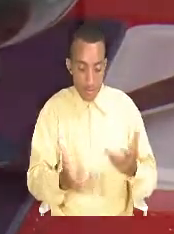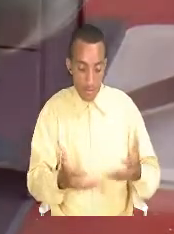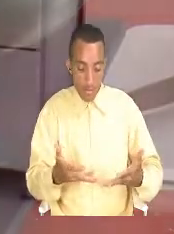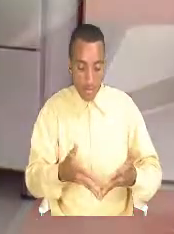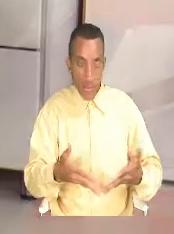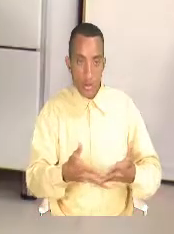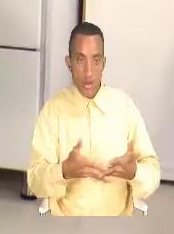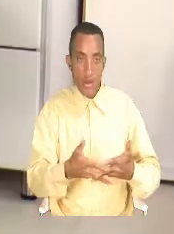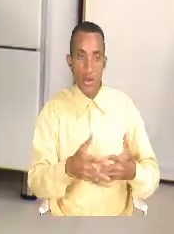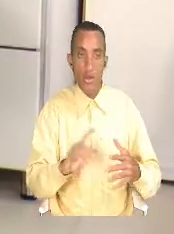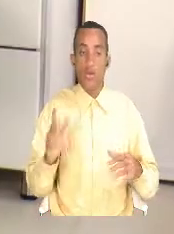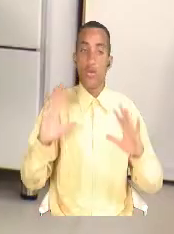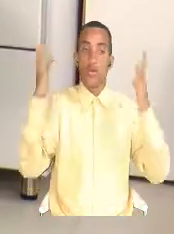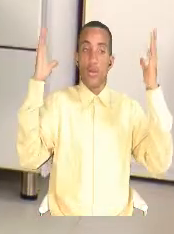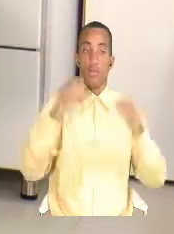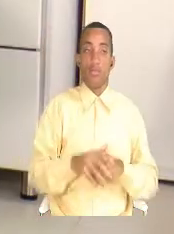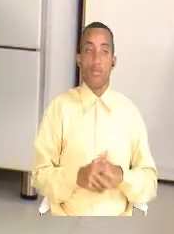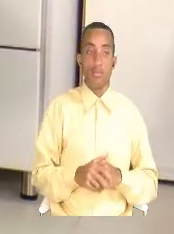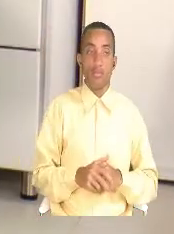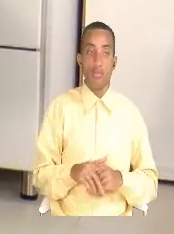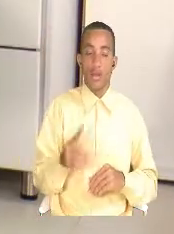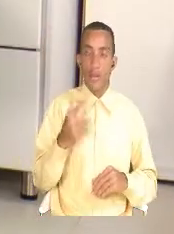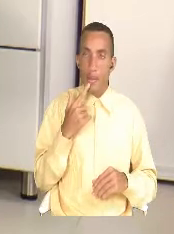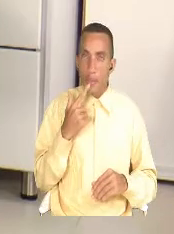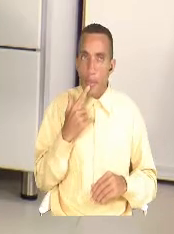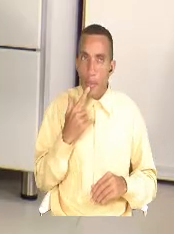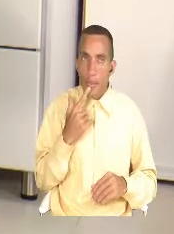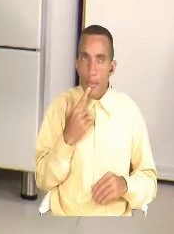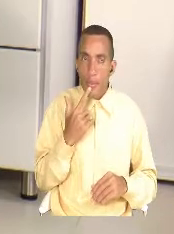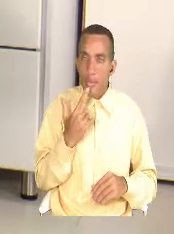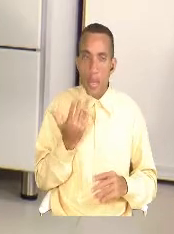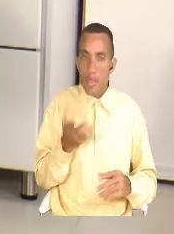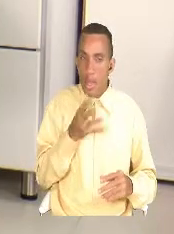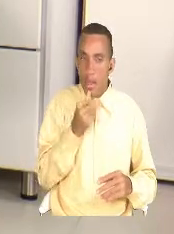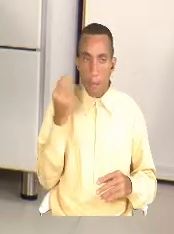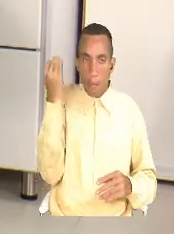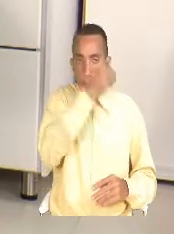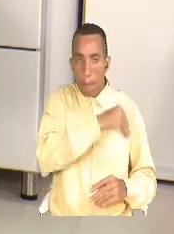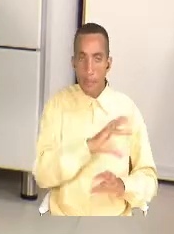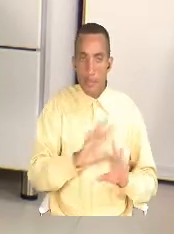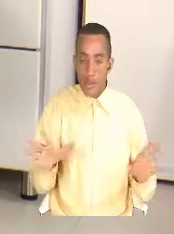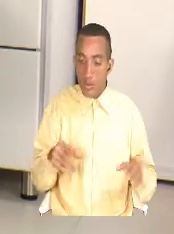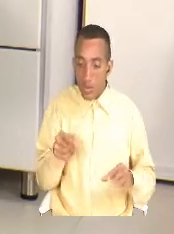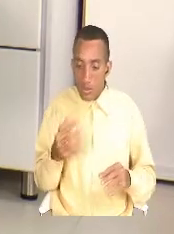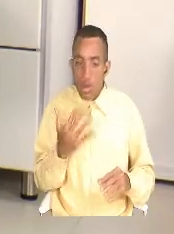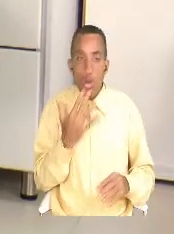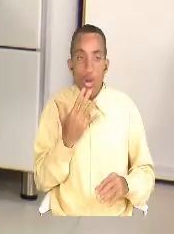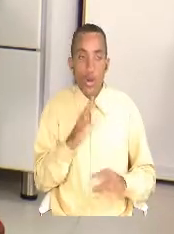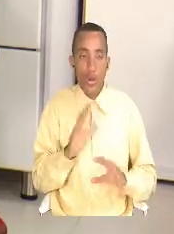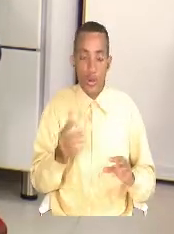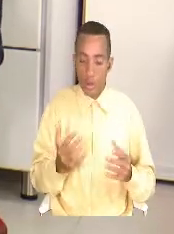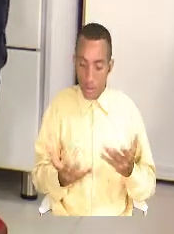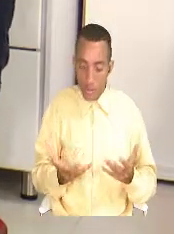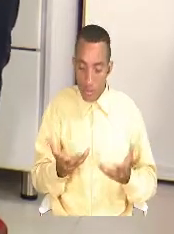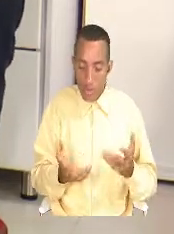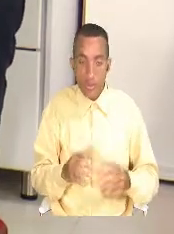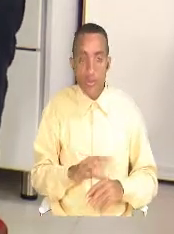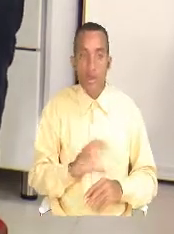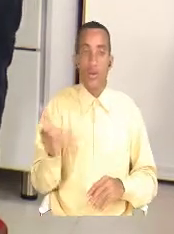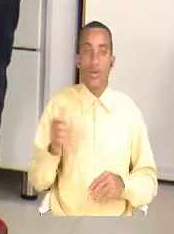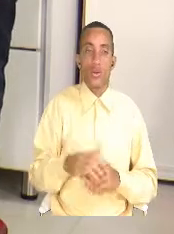¿Sí? Esto no tiene sabor, solo nos da color. De pronto hay personas que utilizan colorante ya